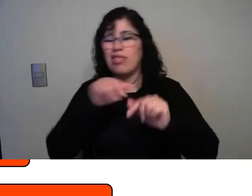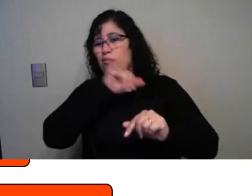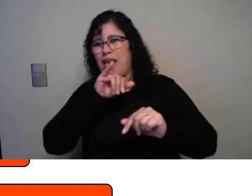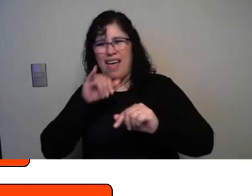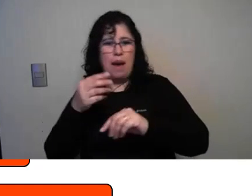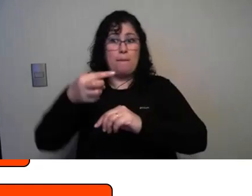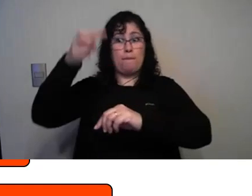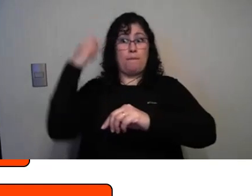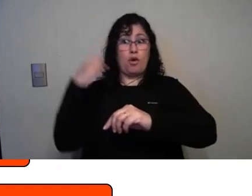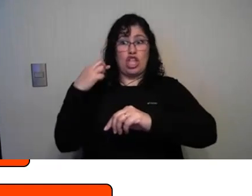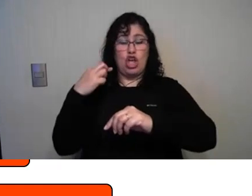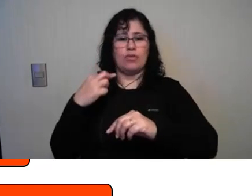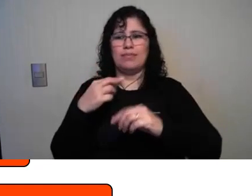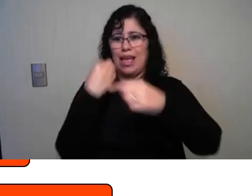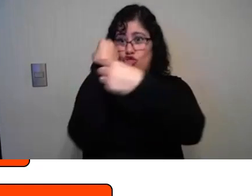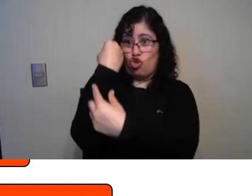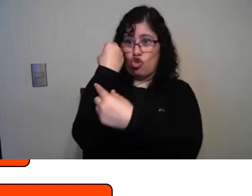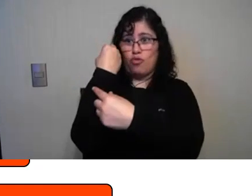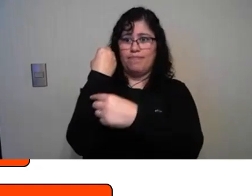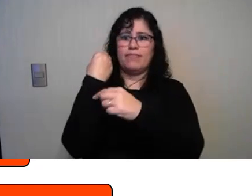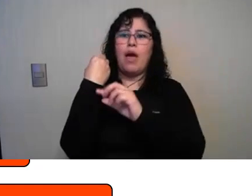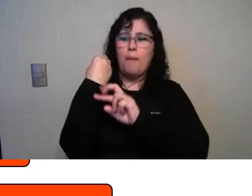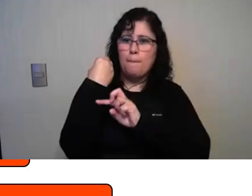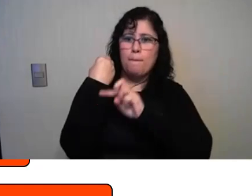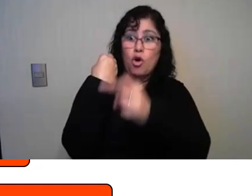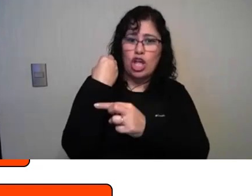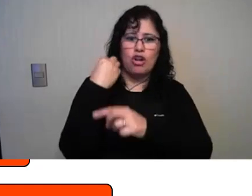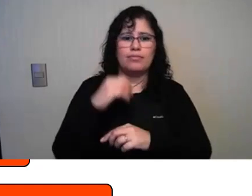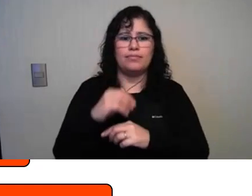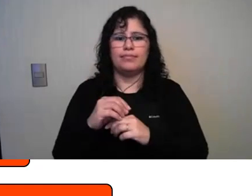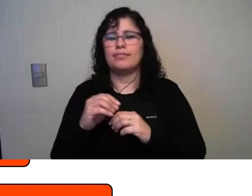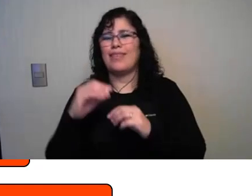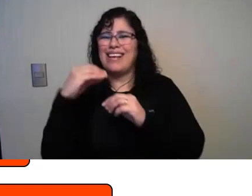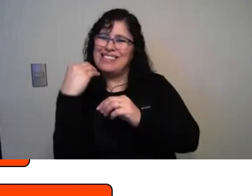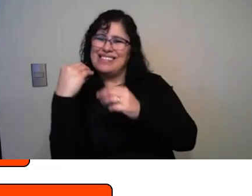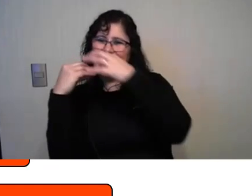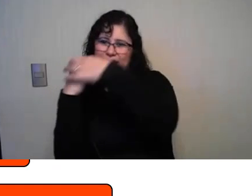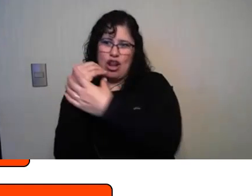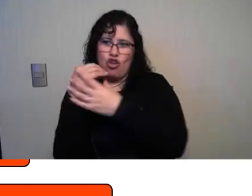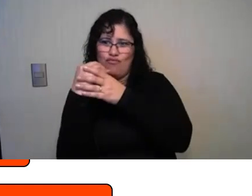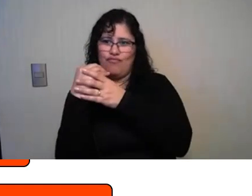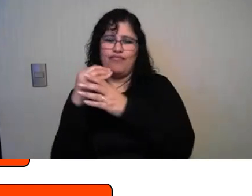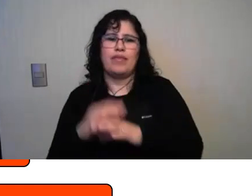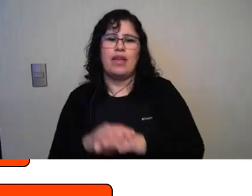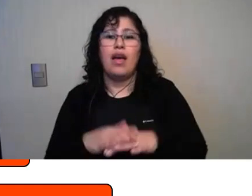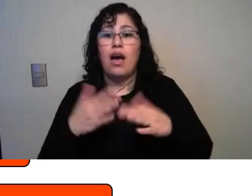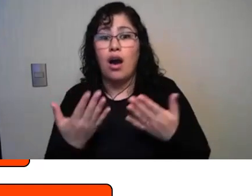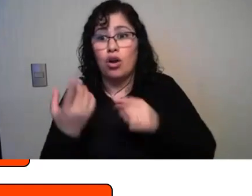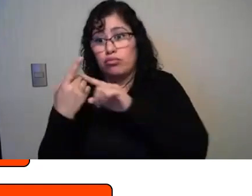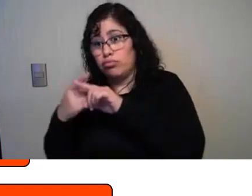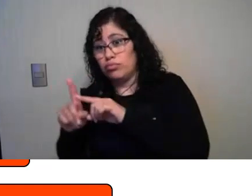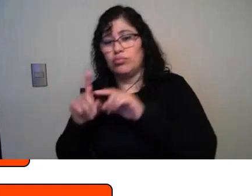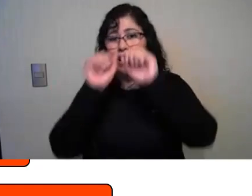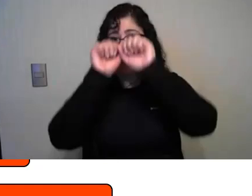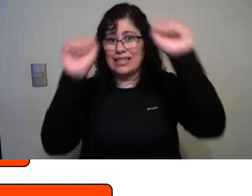tronco encefálico, vamos a encontrar, ¿cierto?, el cerebro. Por otra parte, tenemos nuestro sistema nervioso